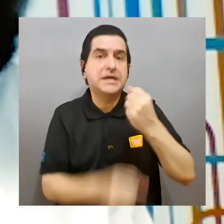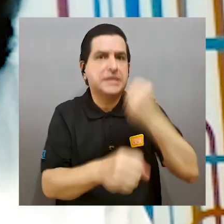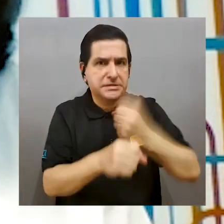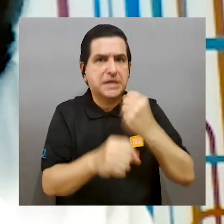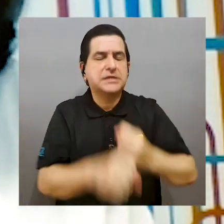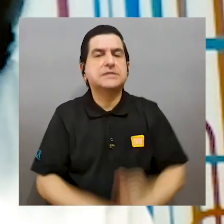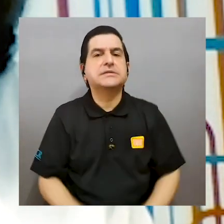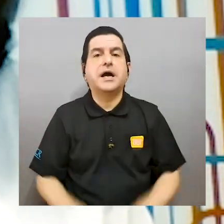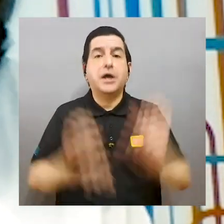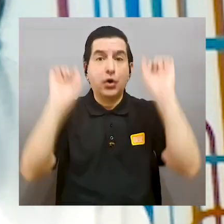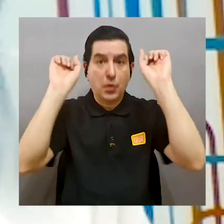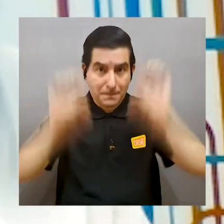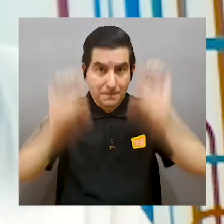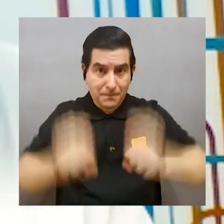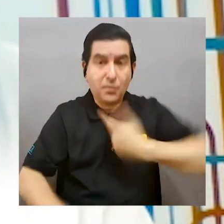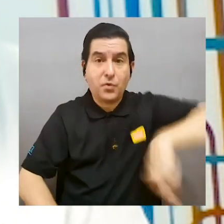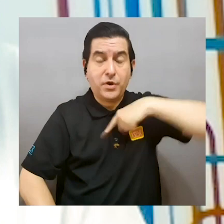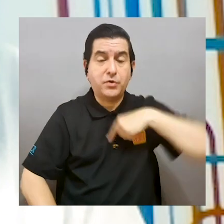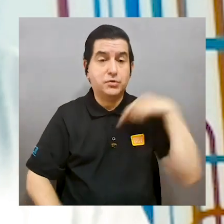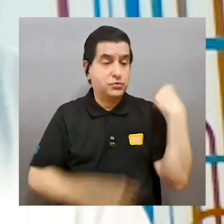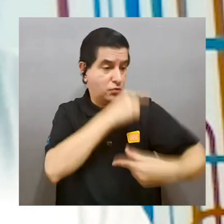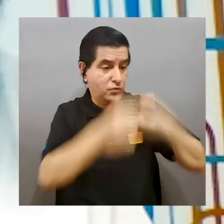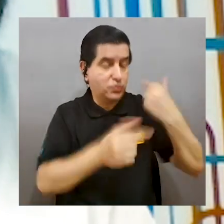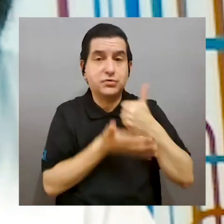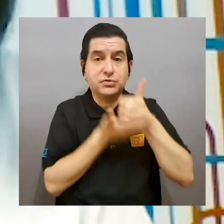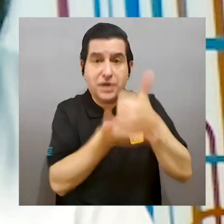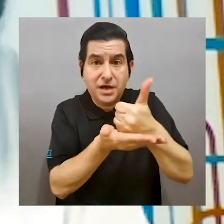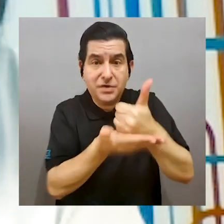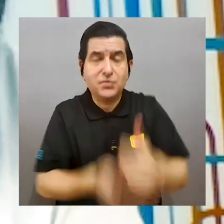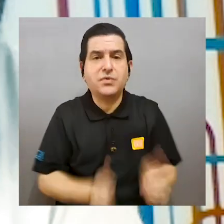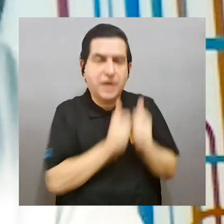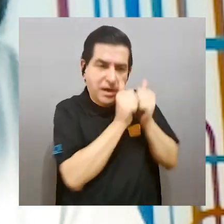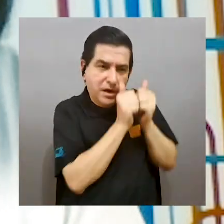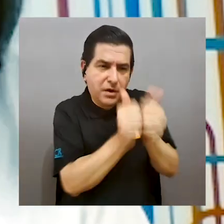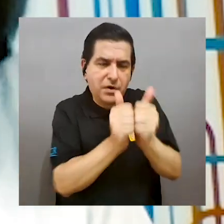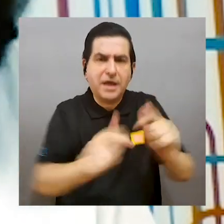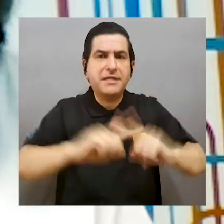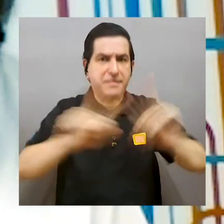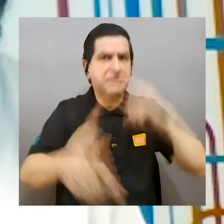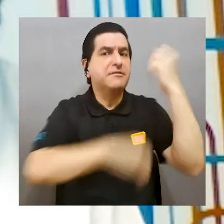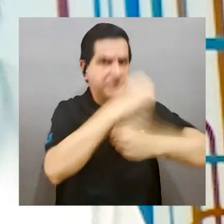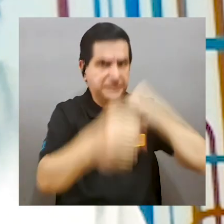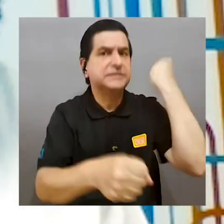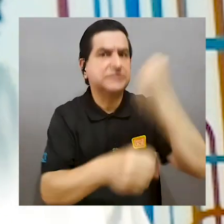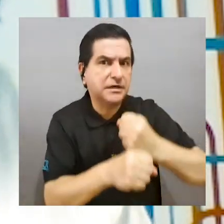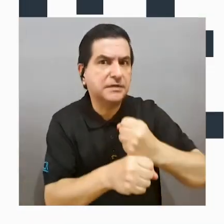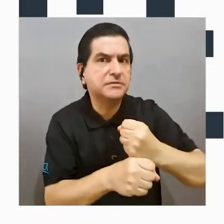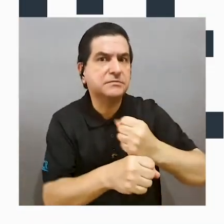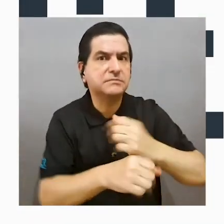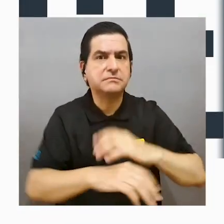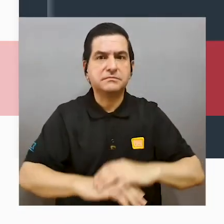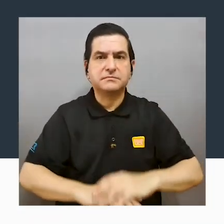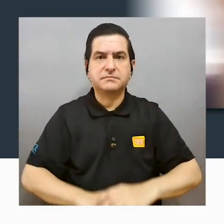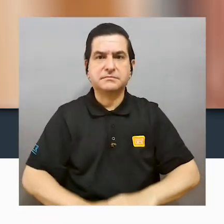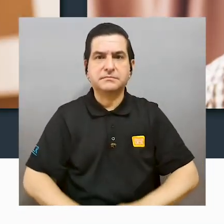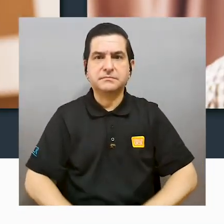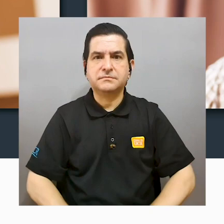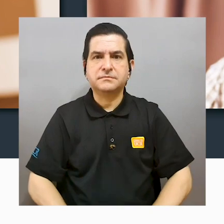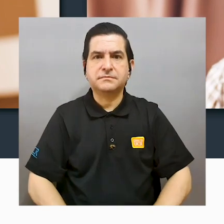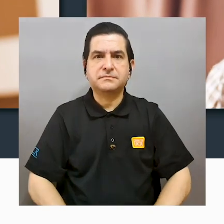que hacer, va a haber mucho que hacer para poder llevar estas generaciones en ese acompañamiento por varios años.